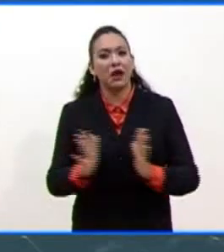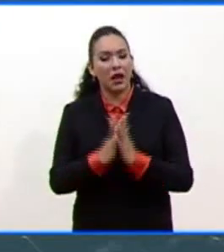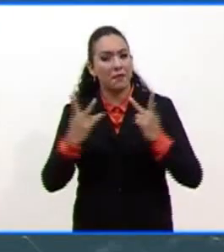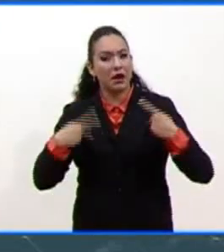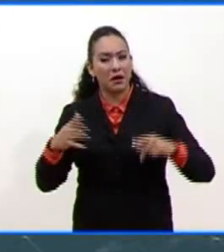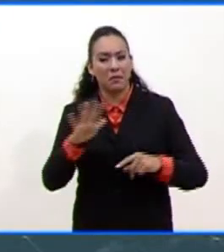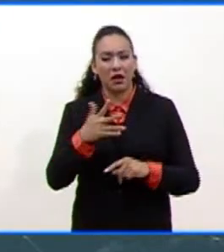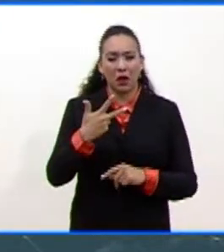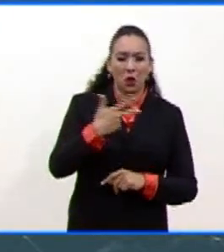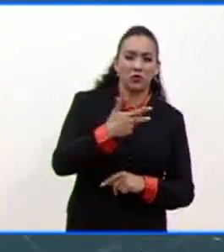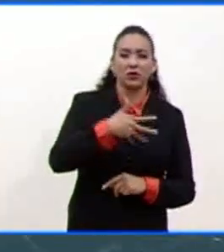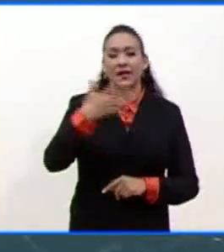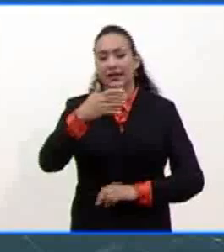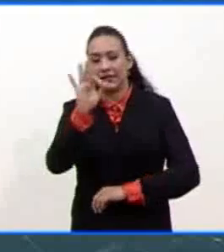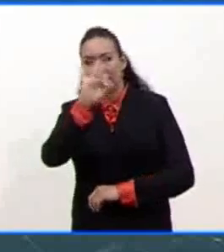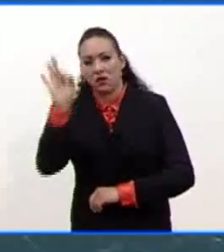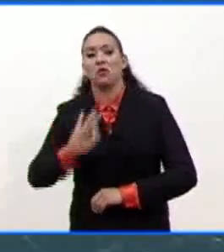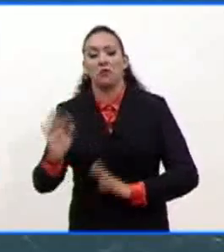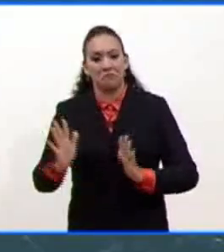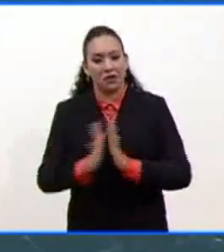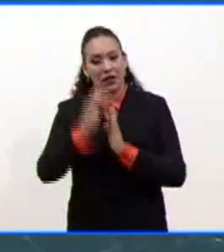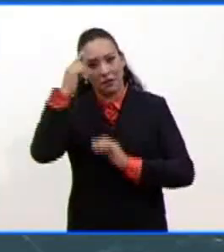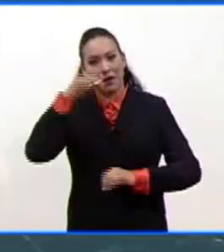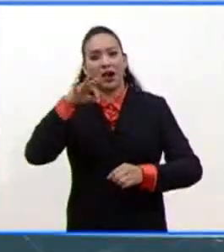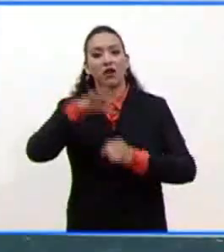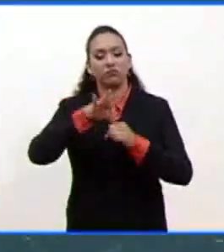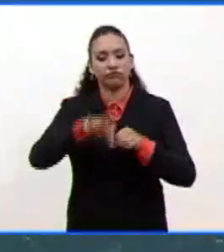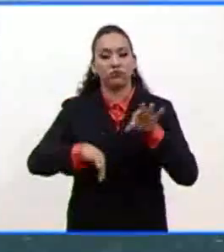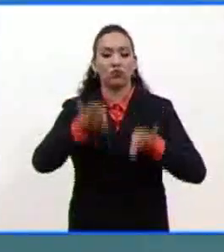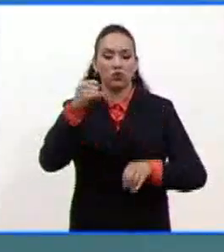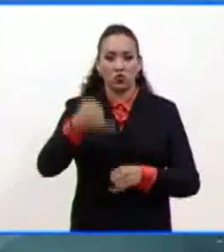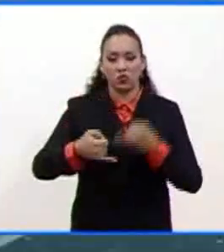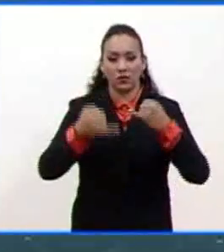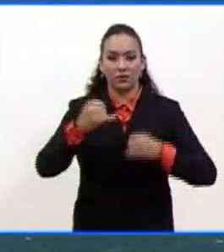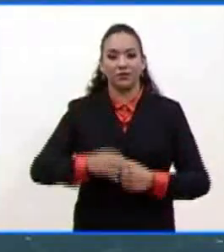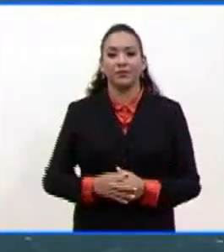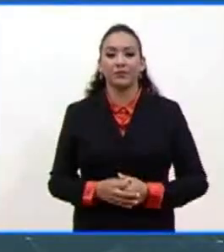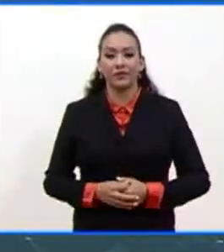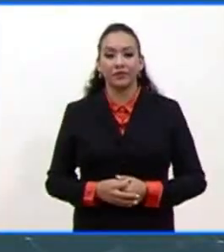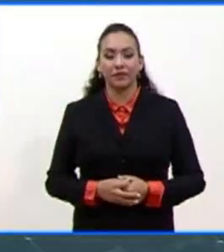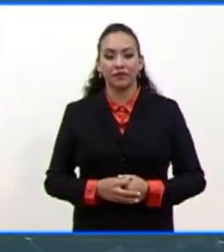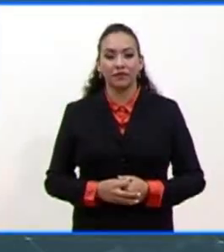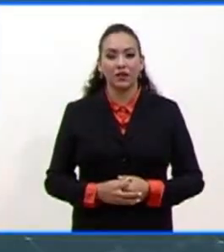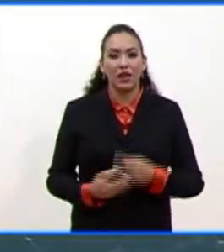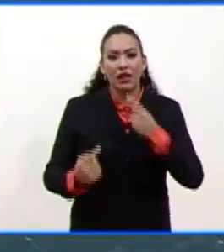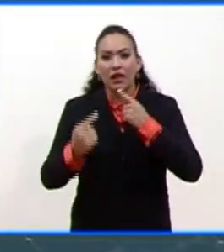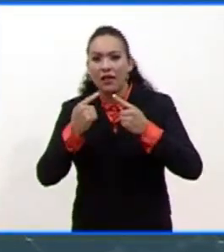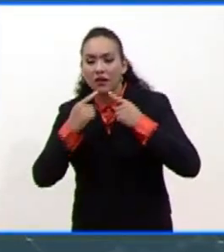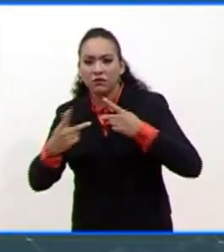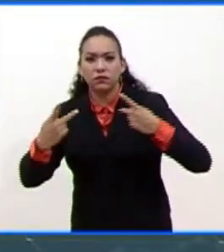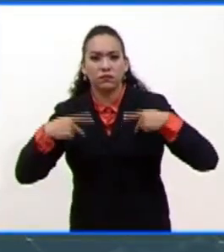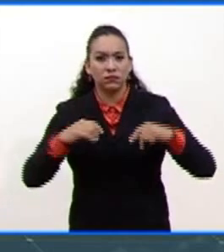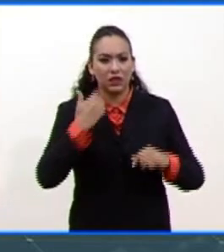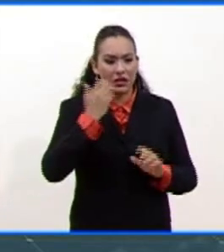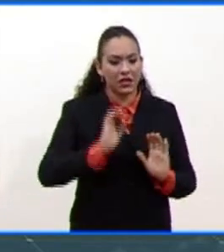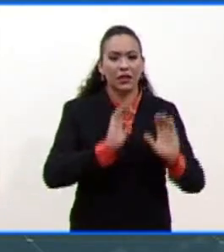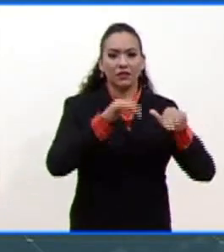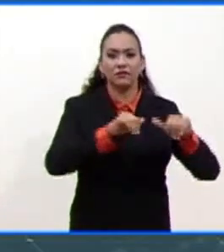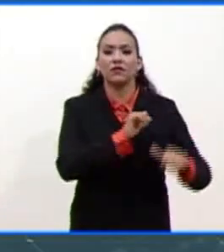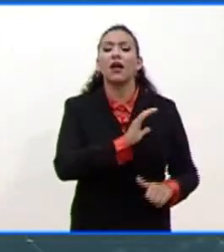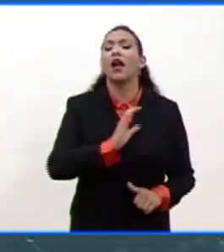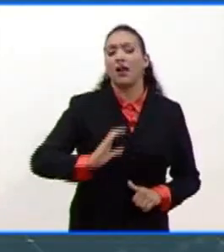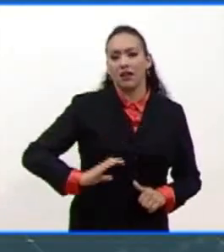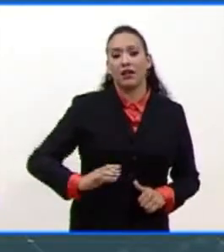ciudadana de entre el 8 y 15% en la elección judicial. Debates entre aspirantes a cargos judiciales